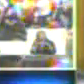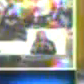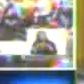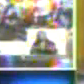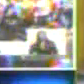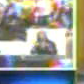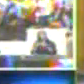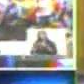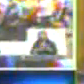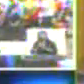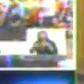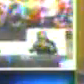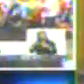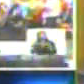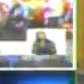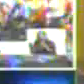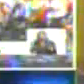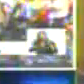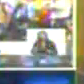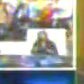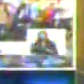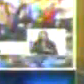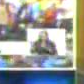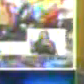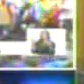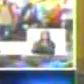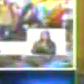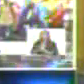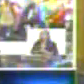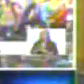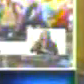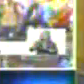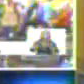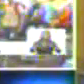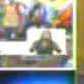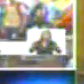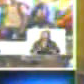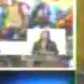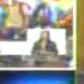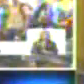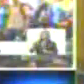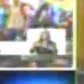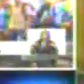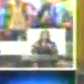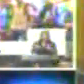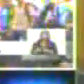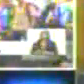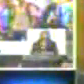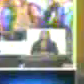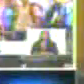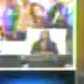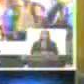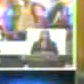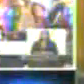en la letra, que no repetí una estrofa. Pero no me equivoqué jamás. No es el mismo caso de uno de estos artistas que no vio